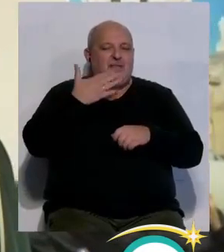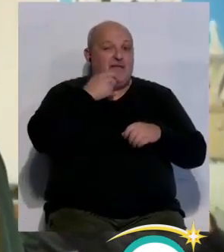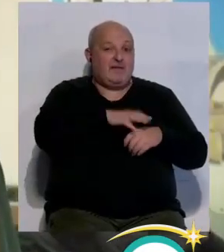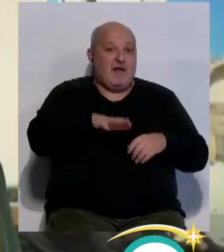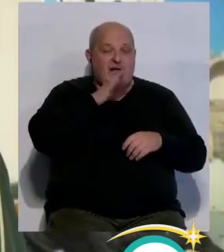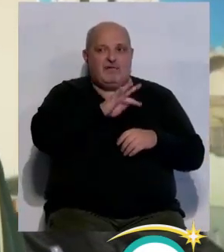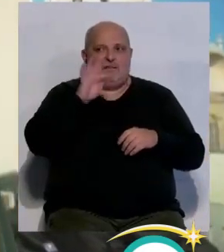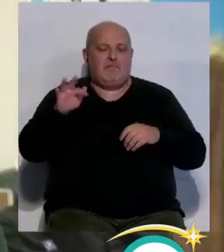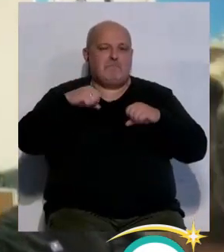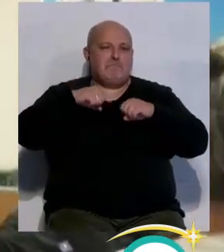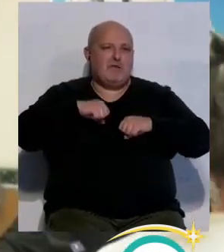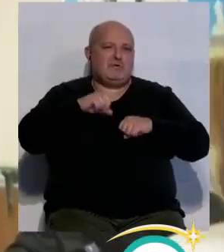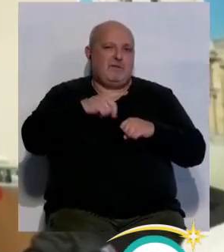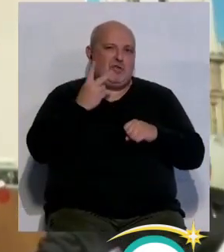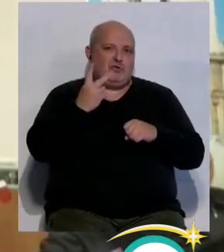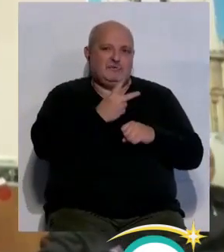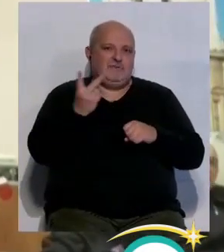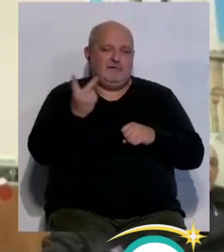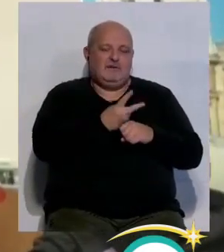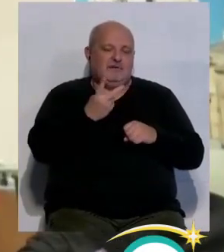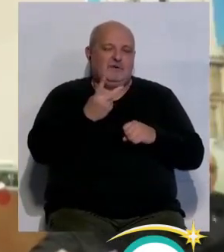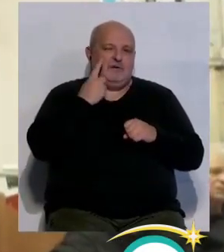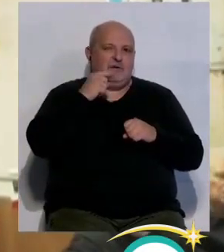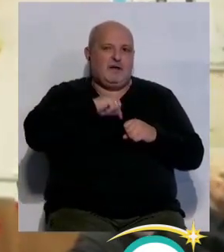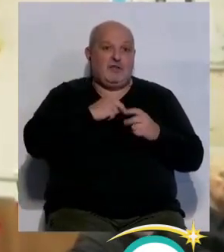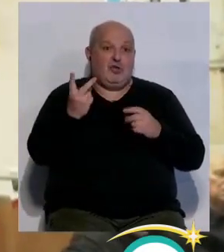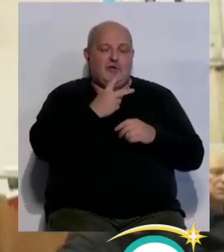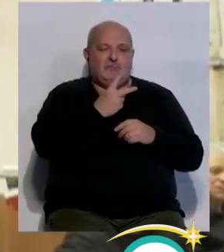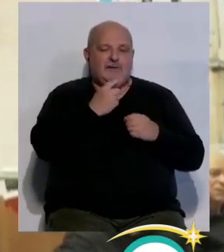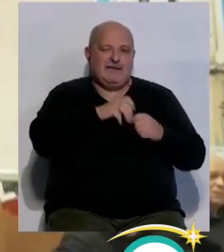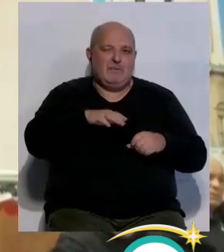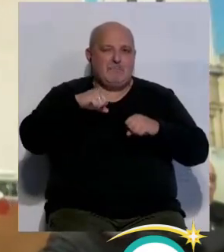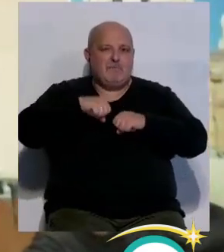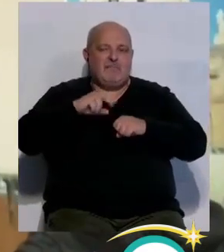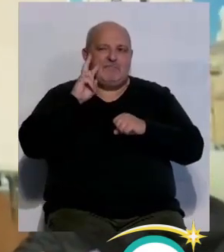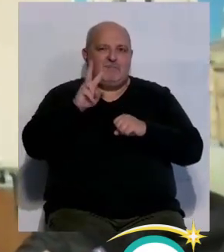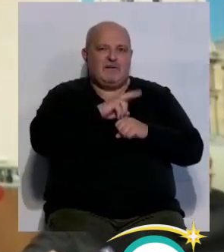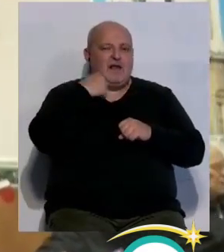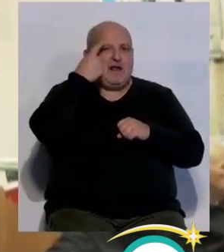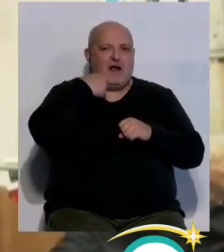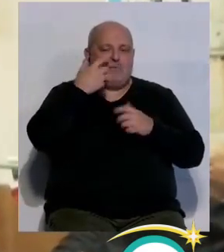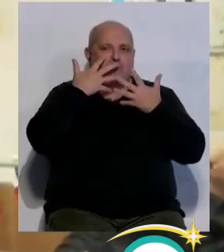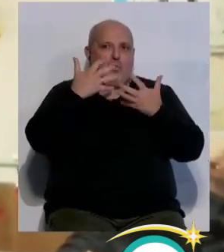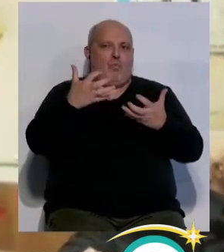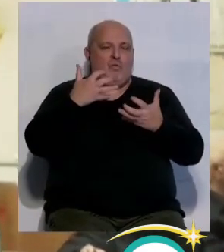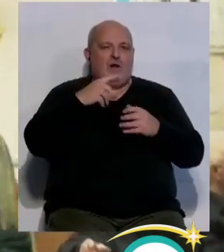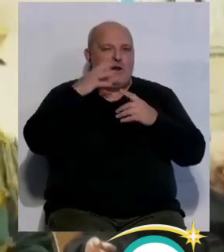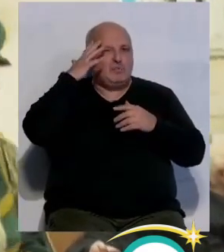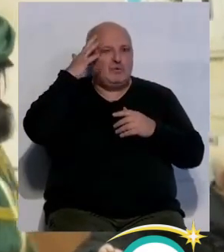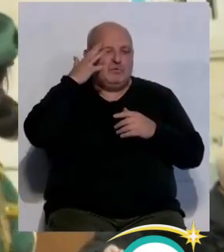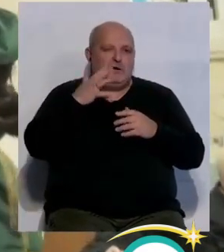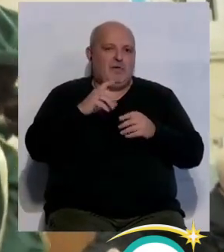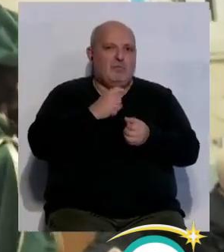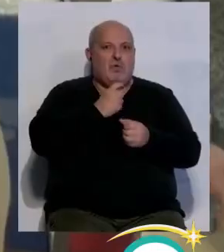niños, ahora estamos viendo los más mayores de la ciudad y la verdad que en ambos, tanto en niños como mayores, vemos en la cara, vemos reflejada la misma ilusión y los